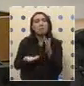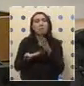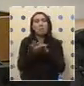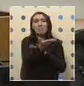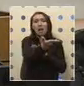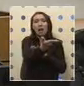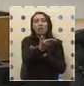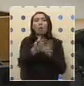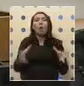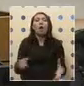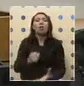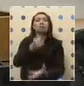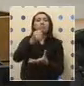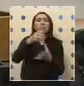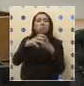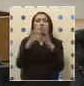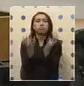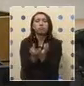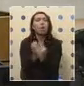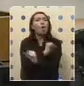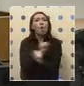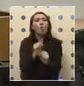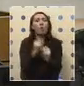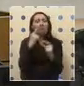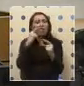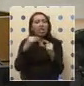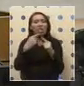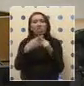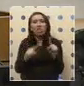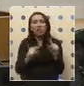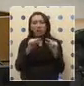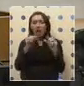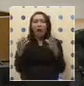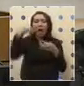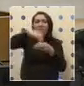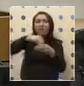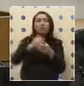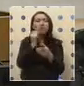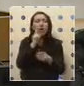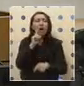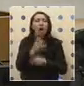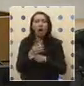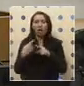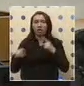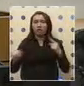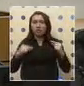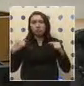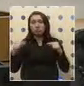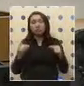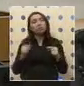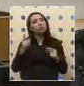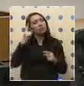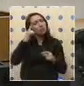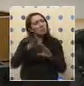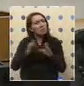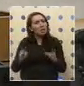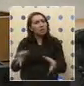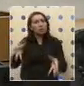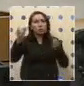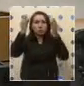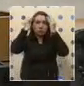estos paquetes en donde no se puedan establecer las diferencias que legítimamente tenemos. Por lo tanto, espero que la mesa recapacite,